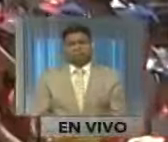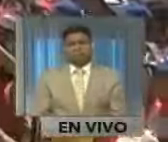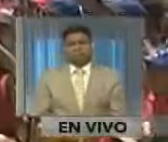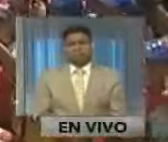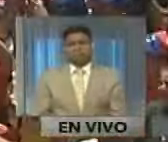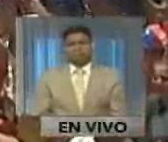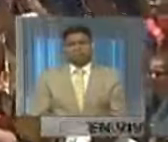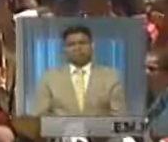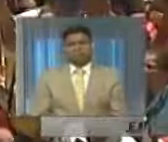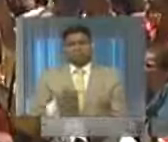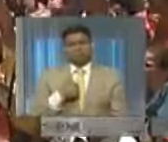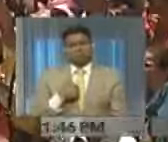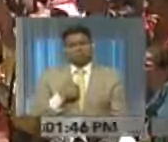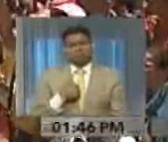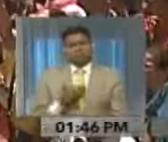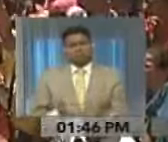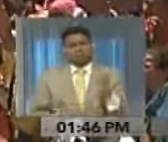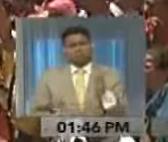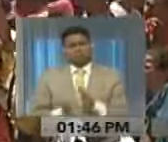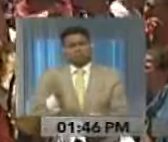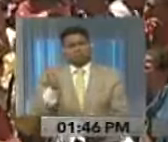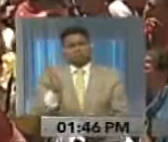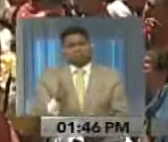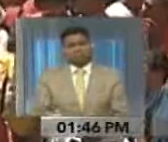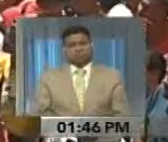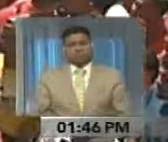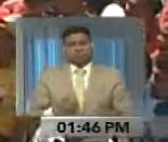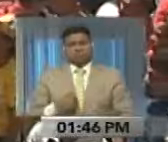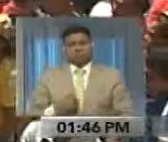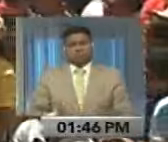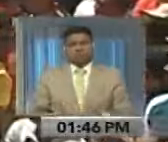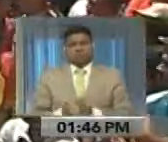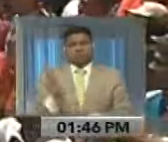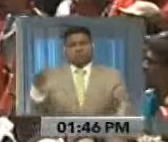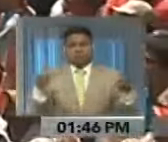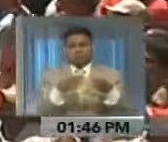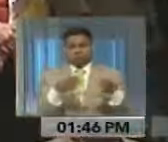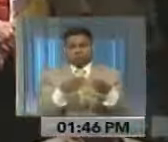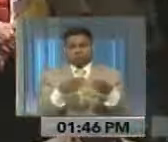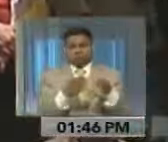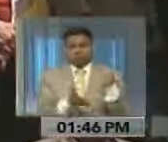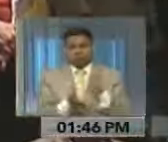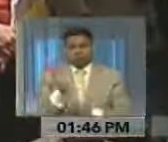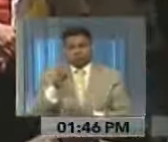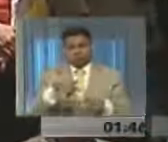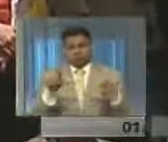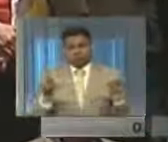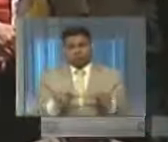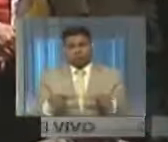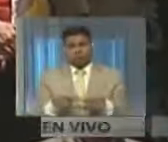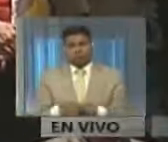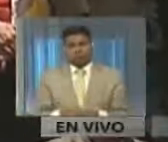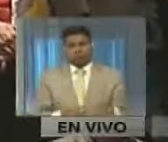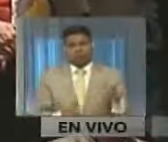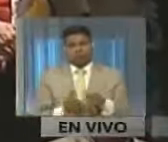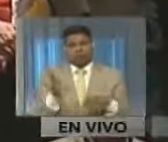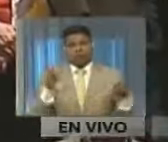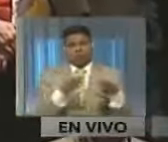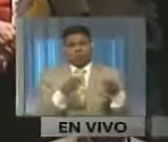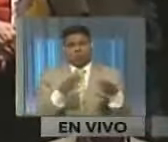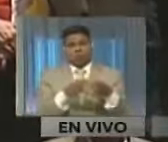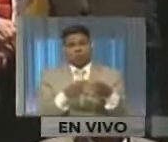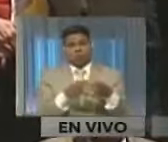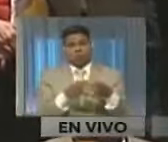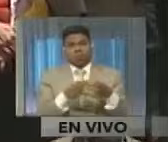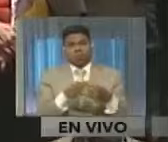Yo venía, mira, iba directo a un acto porque tengo ahorita una reunión con los consejos obreros